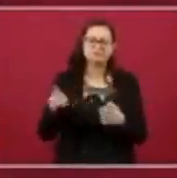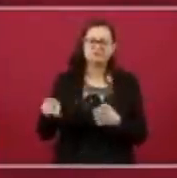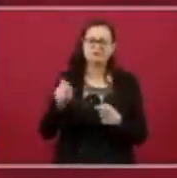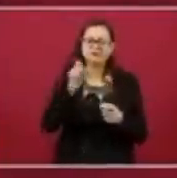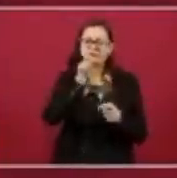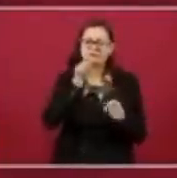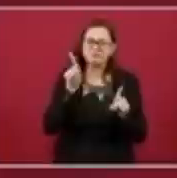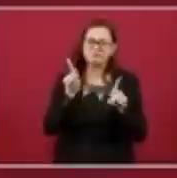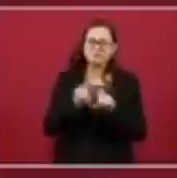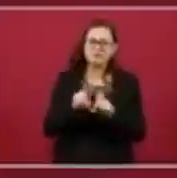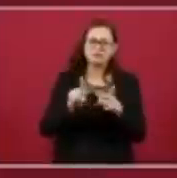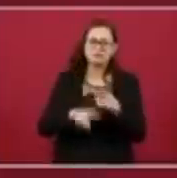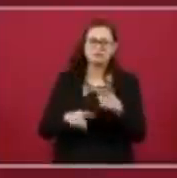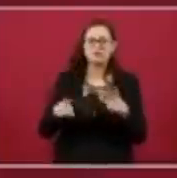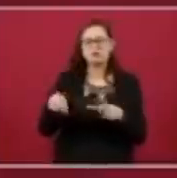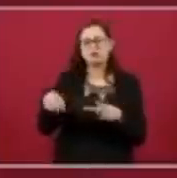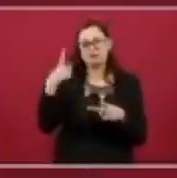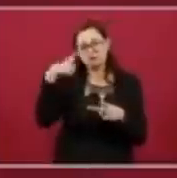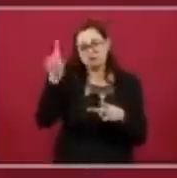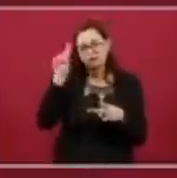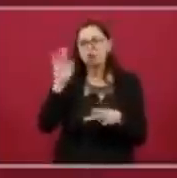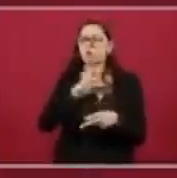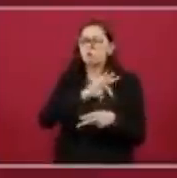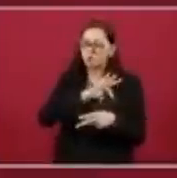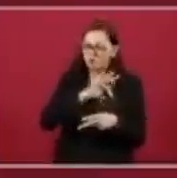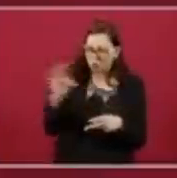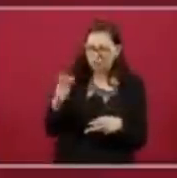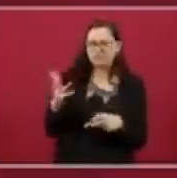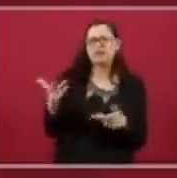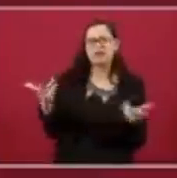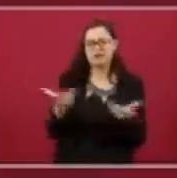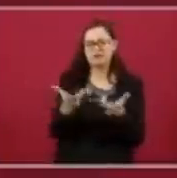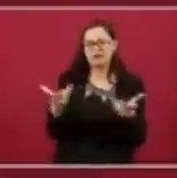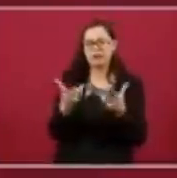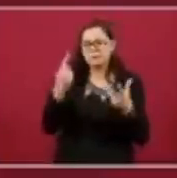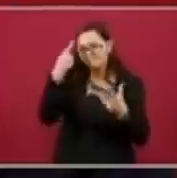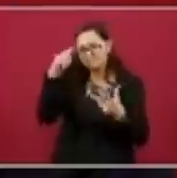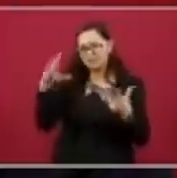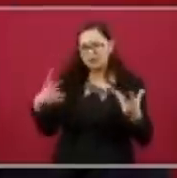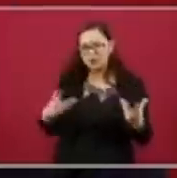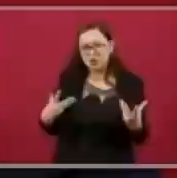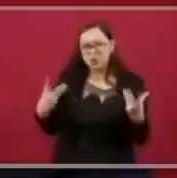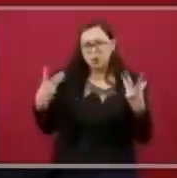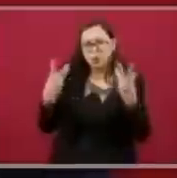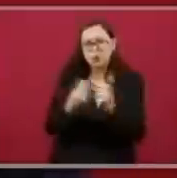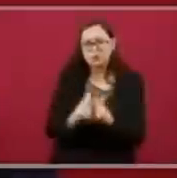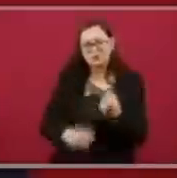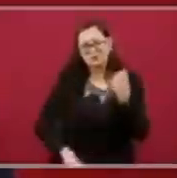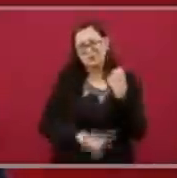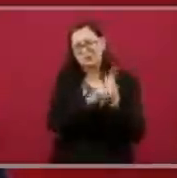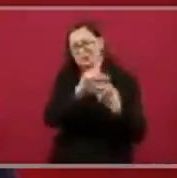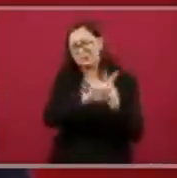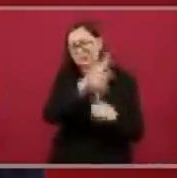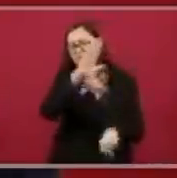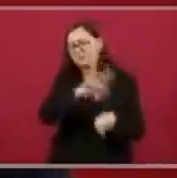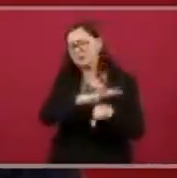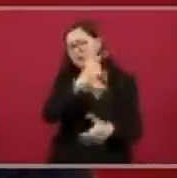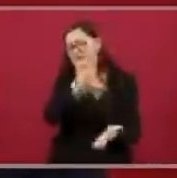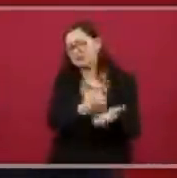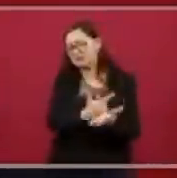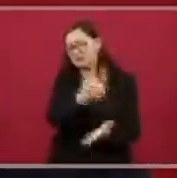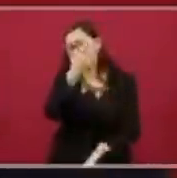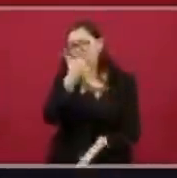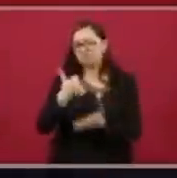Secretaría de Marina para que nos ayuden en el principal problema que tenemos, que